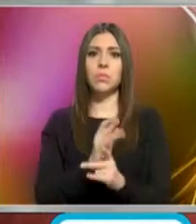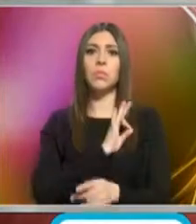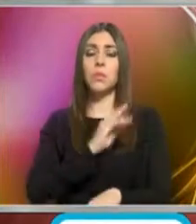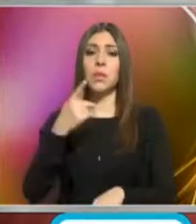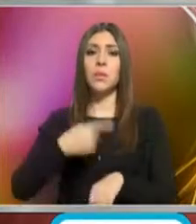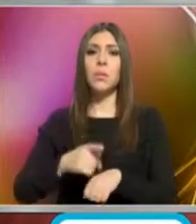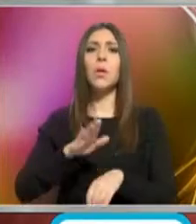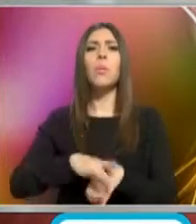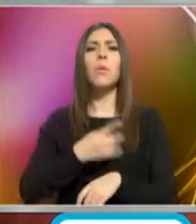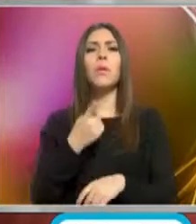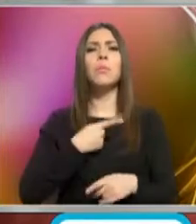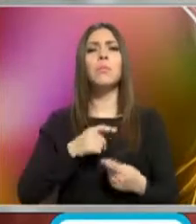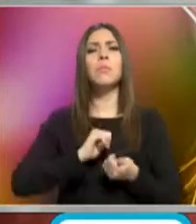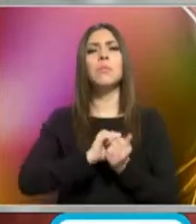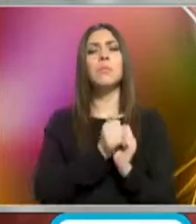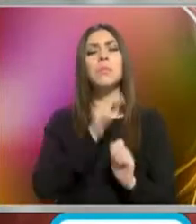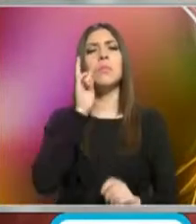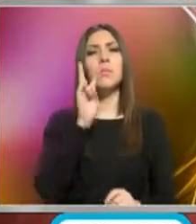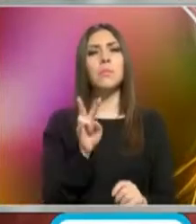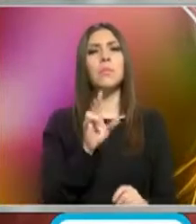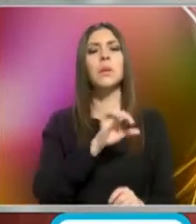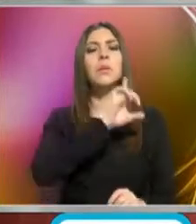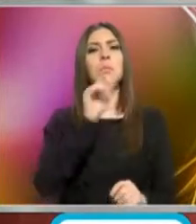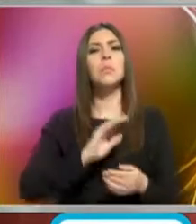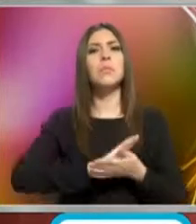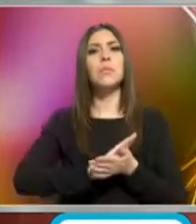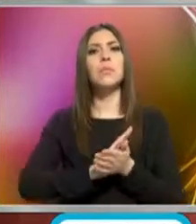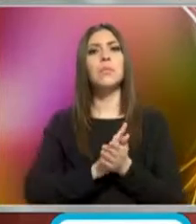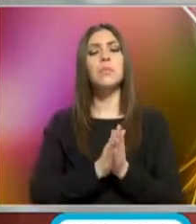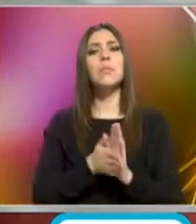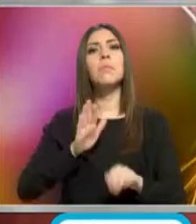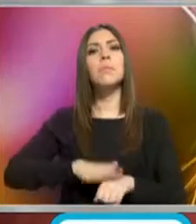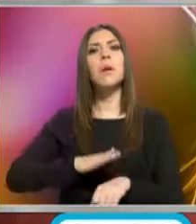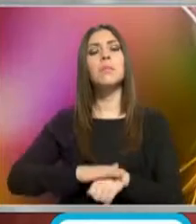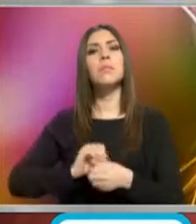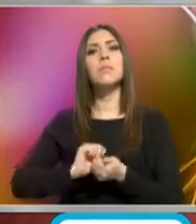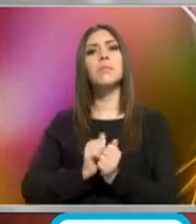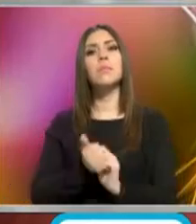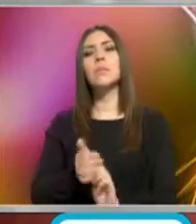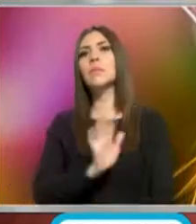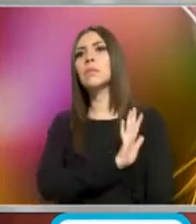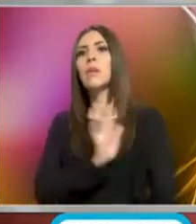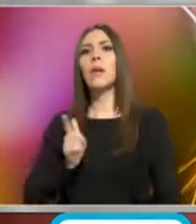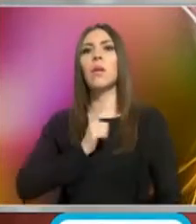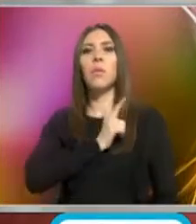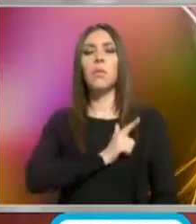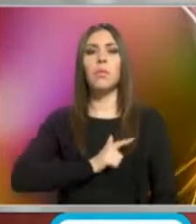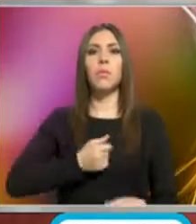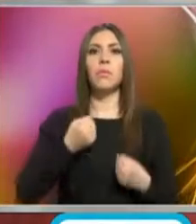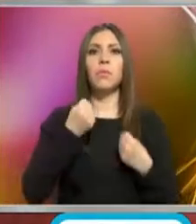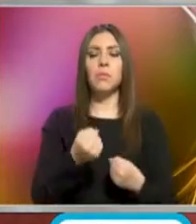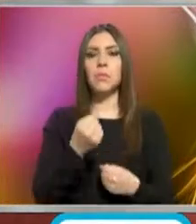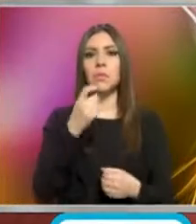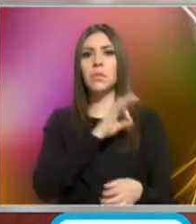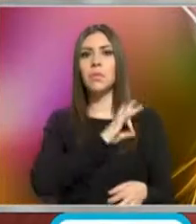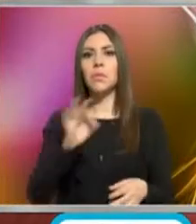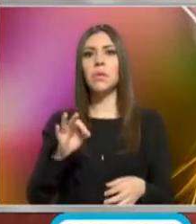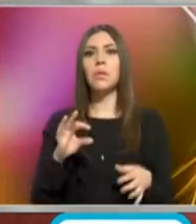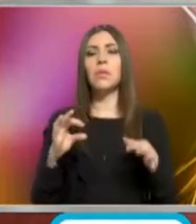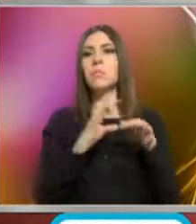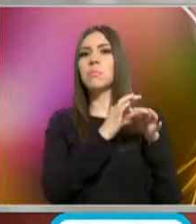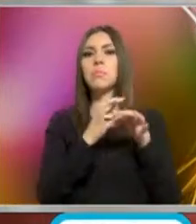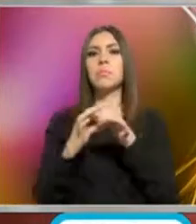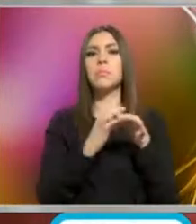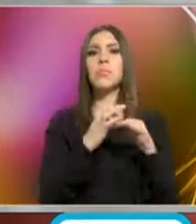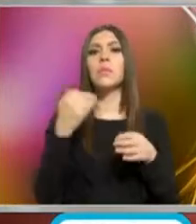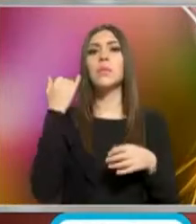adictiva. Entonces hay personas que eventualmente empiezan a preferir ver la pornografía y autoerotizarse que tener un vínculo con alguien más. Claro.